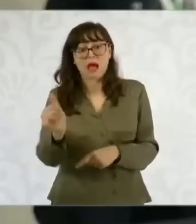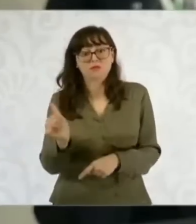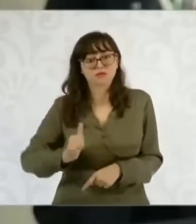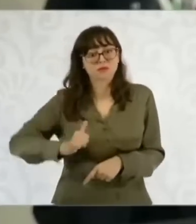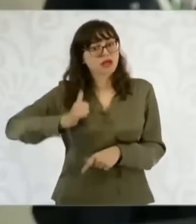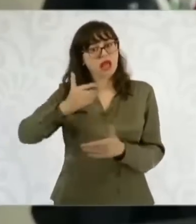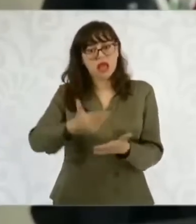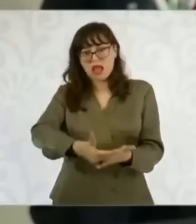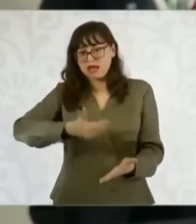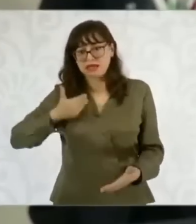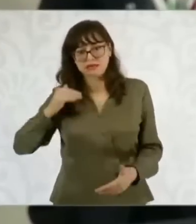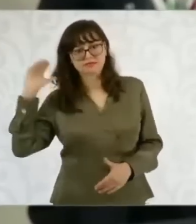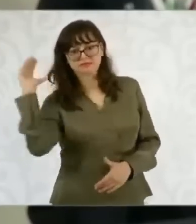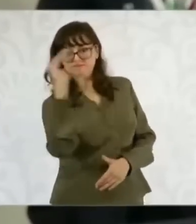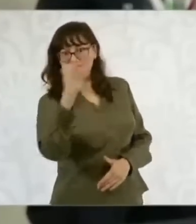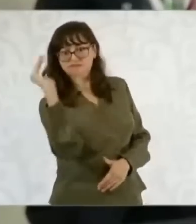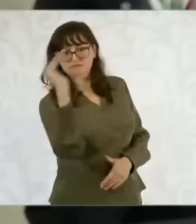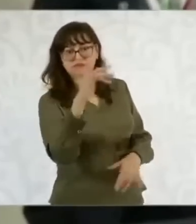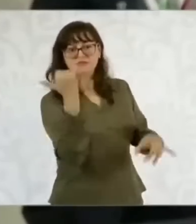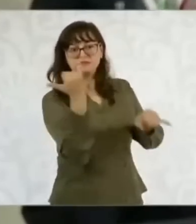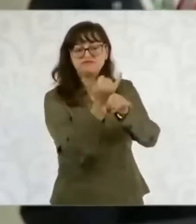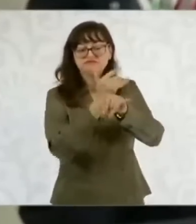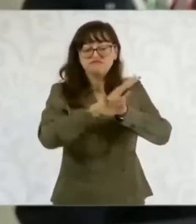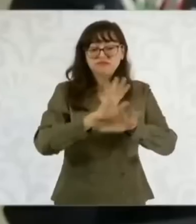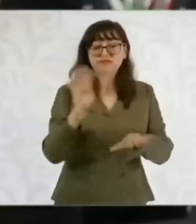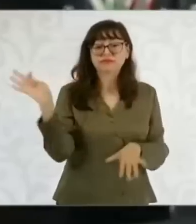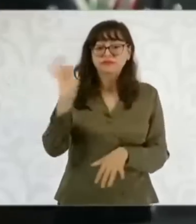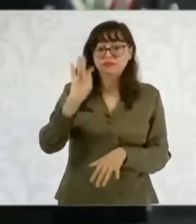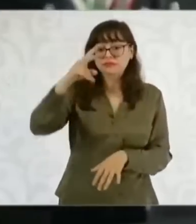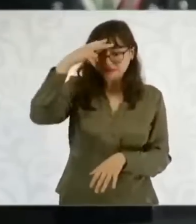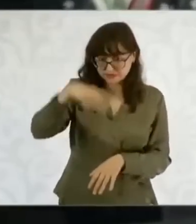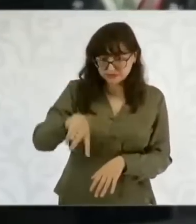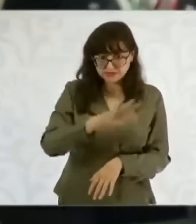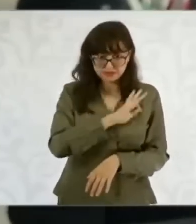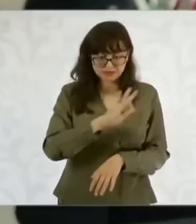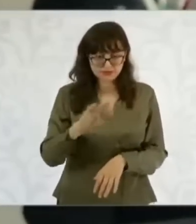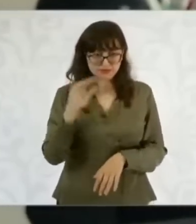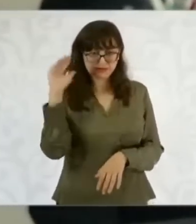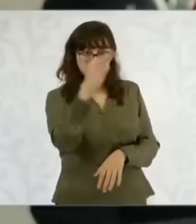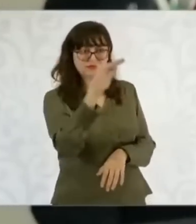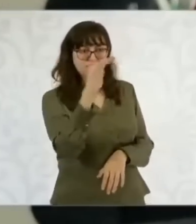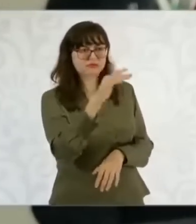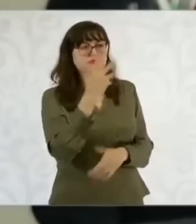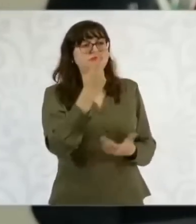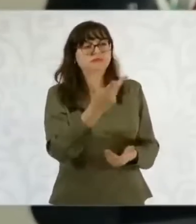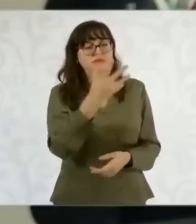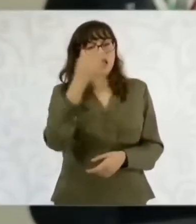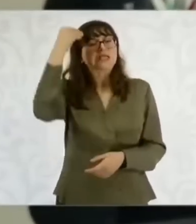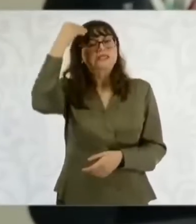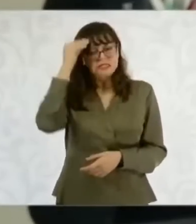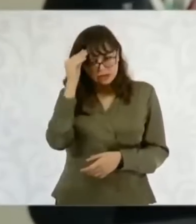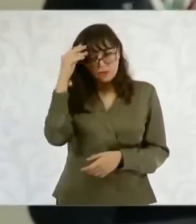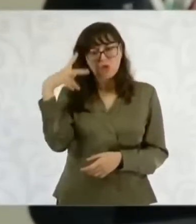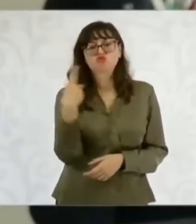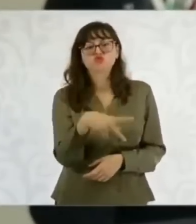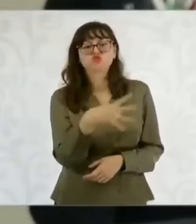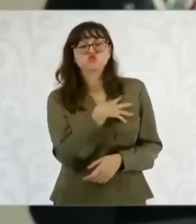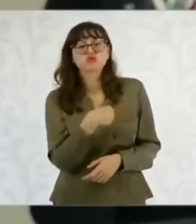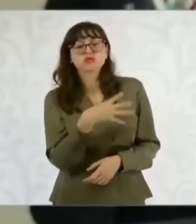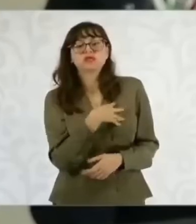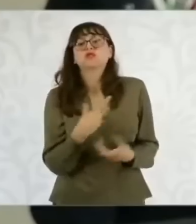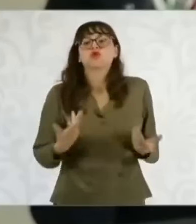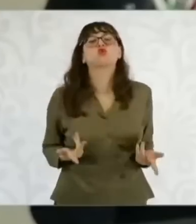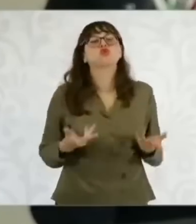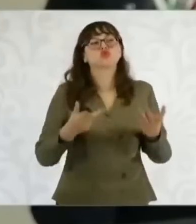en torno a esta situación, si por ejemplo México va a solicitar el estatus legal que tienen los hijos del Chapo, porque pudiera ser clave también